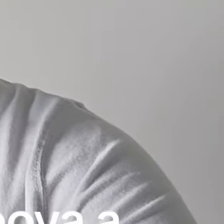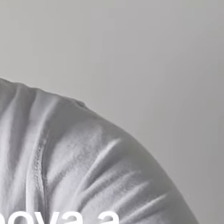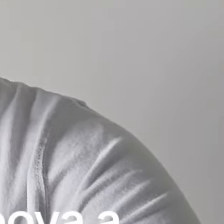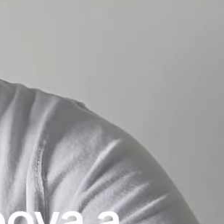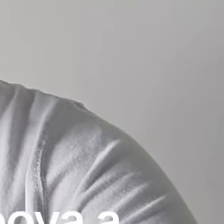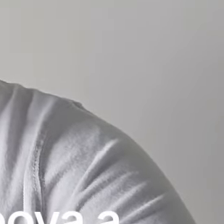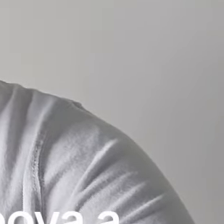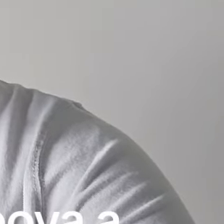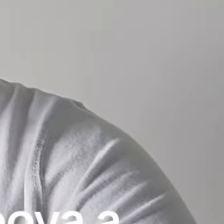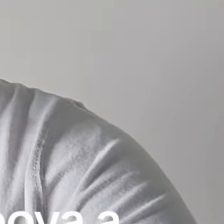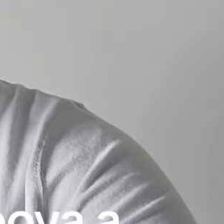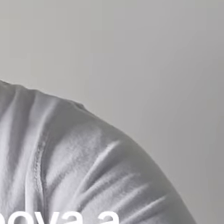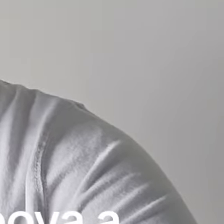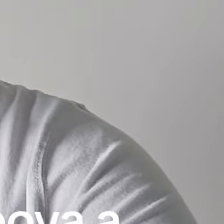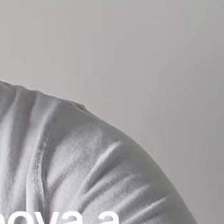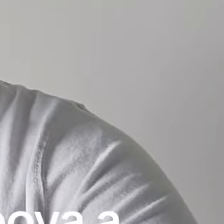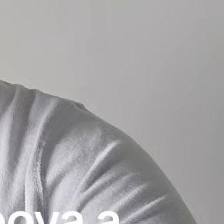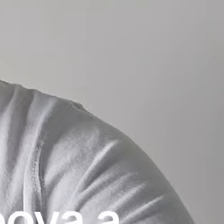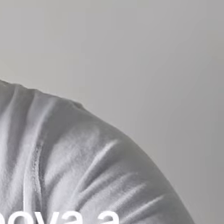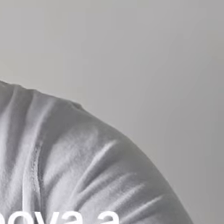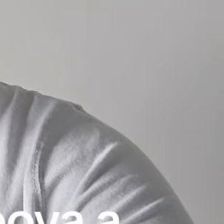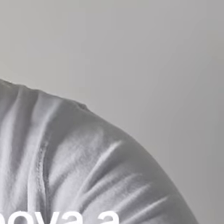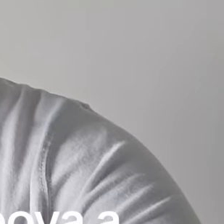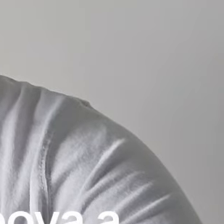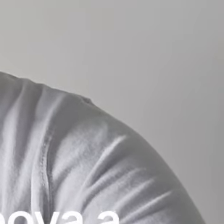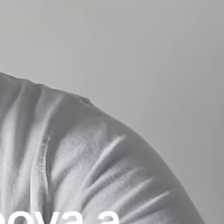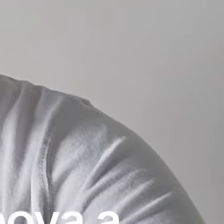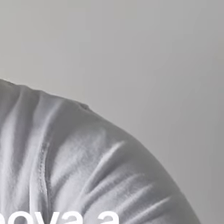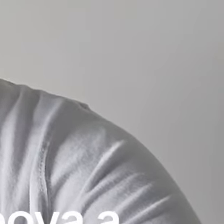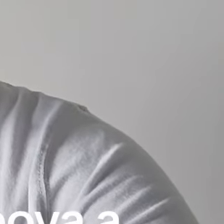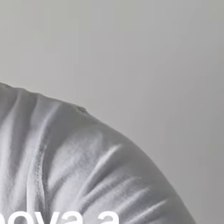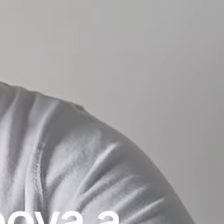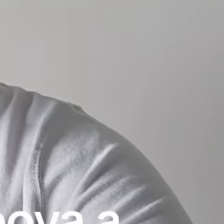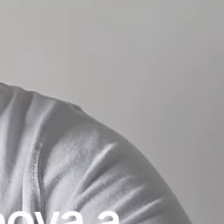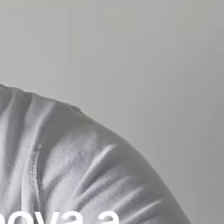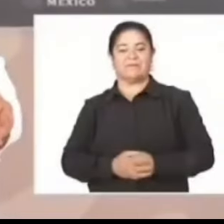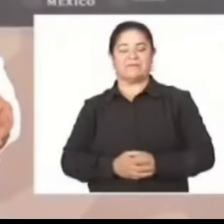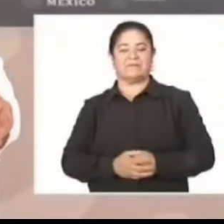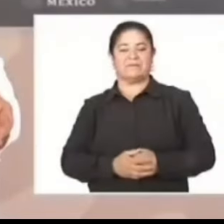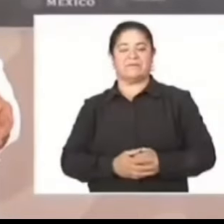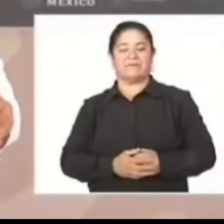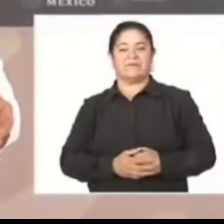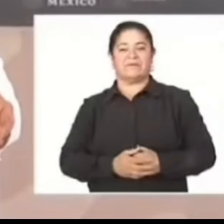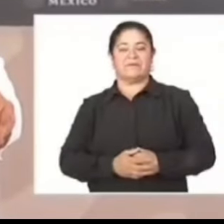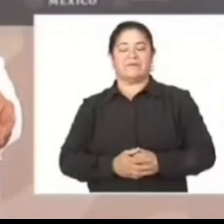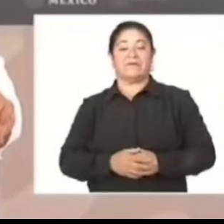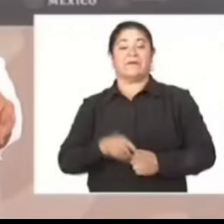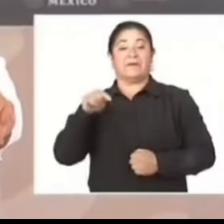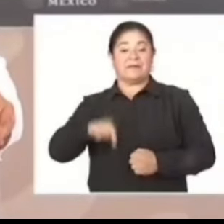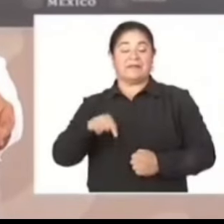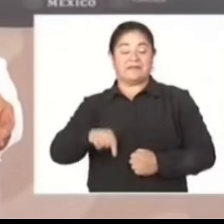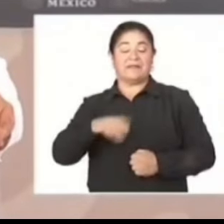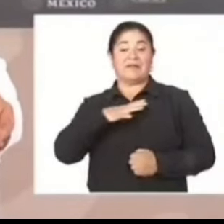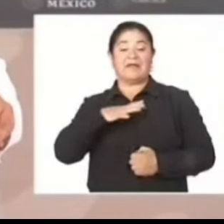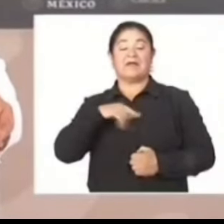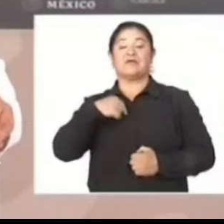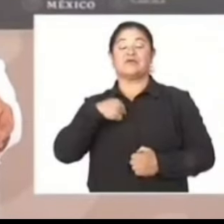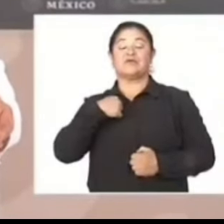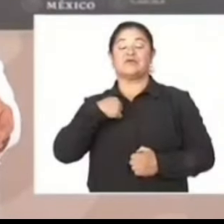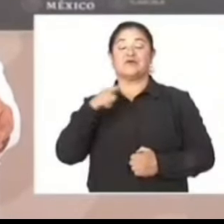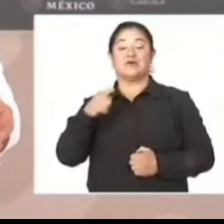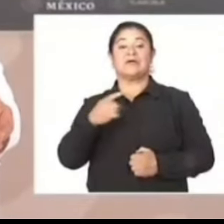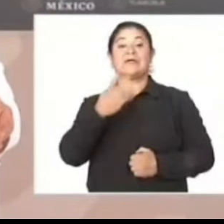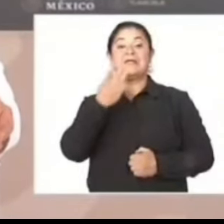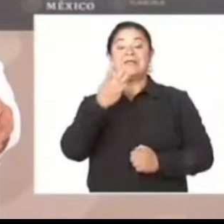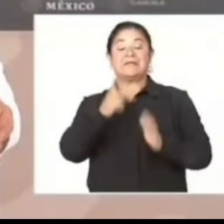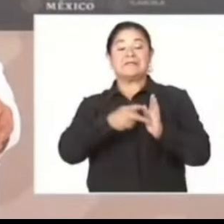reconoció a Lorena Cuellar. Así que en Tlaxcala así se vive la 4T. Tres veces candidato a la